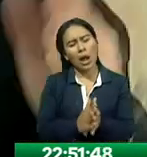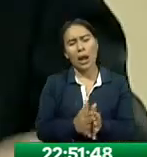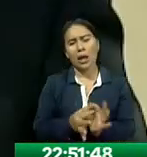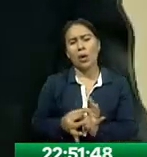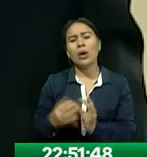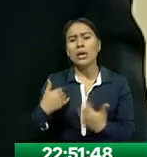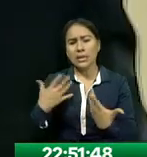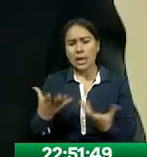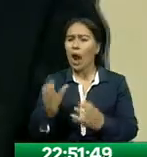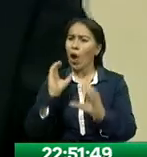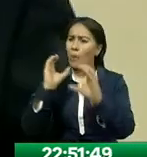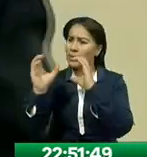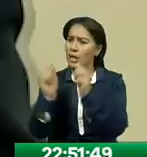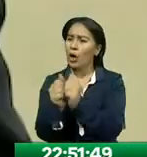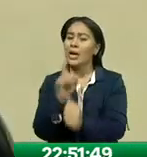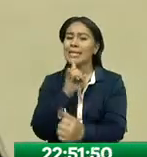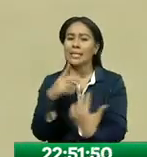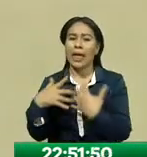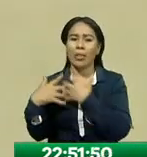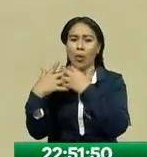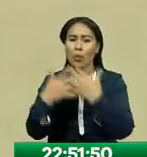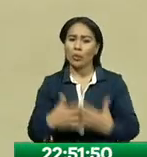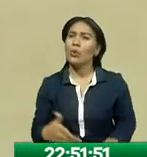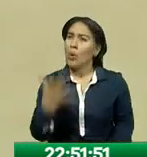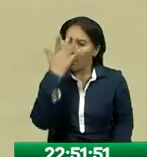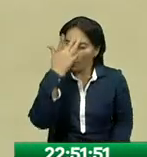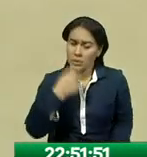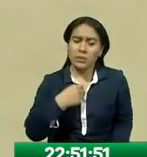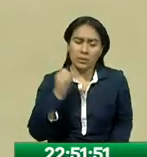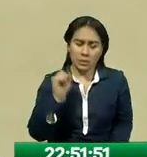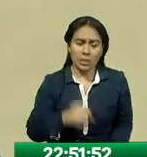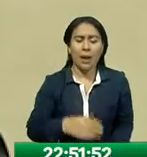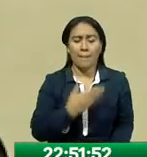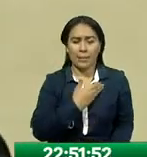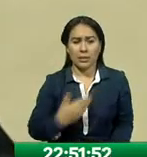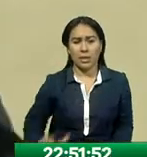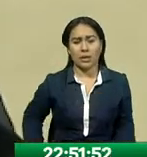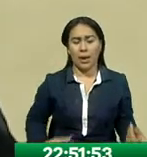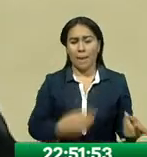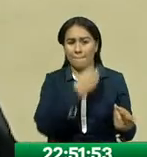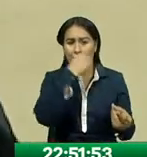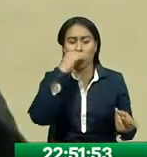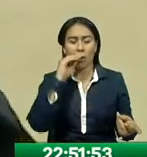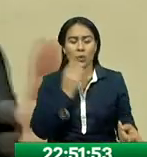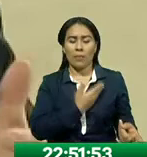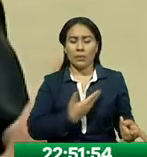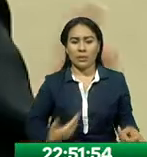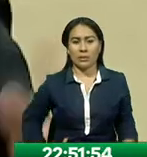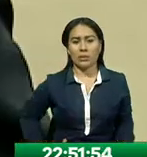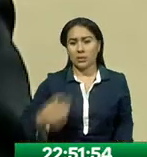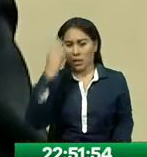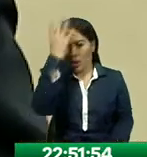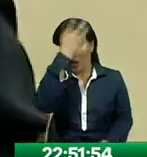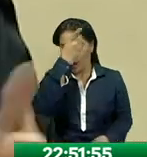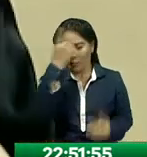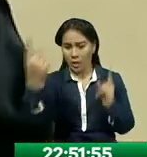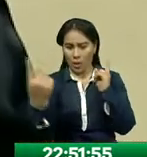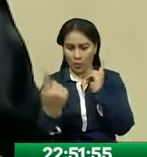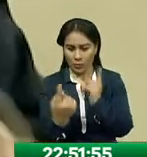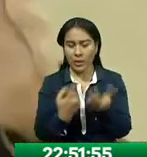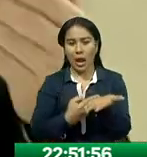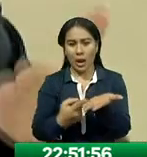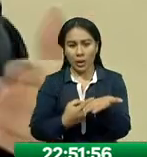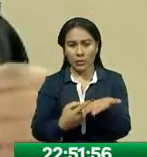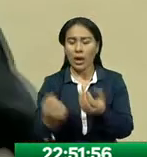Estados Unidos? Sí. ¿Por qué no? Entre el presidente Maduro y el presidente Donald Trump, que se reúnan. Ahí están las